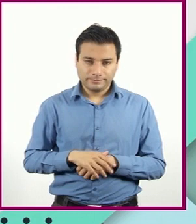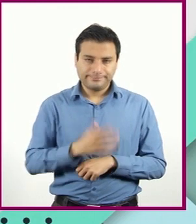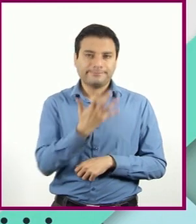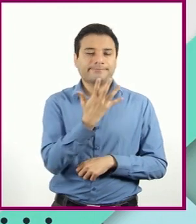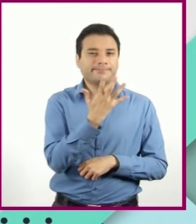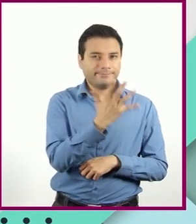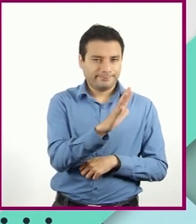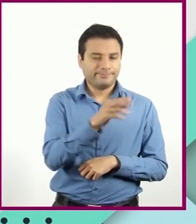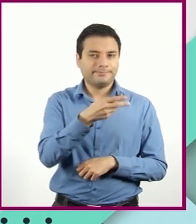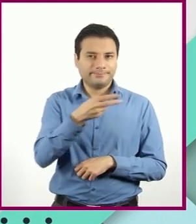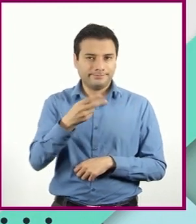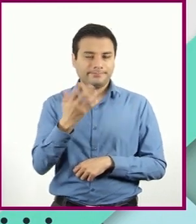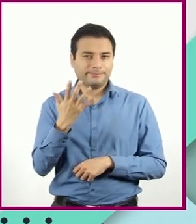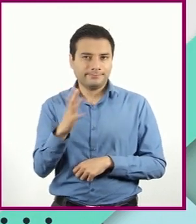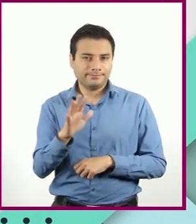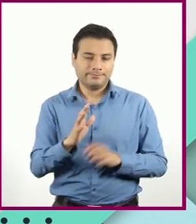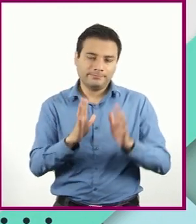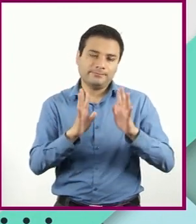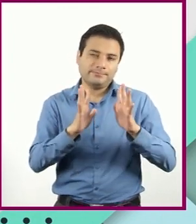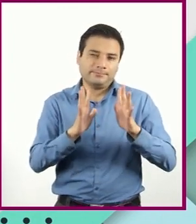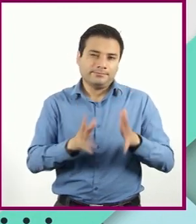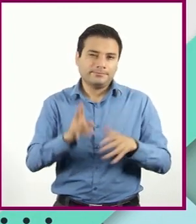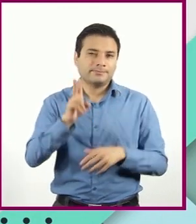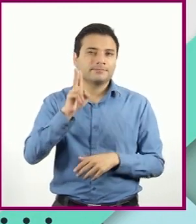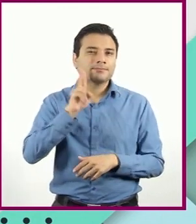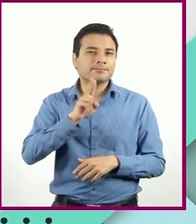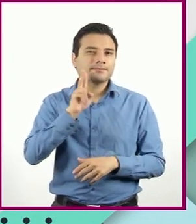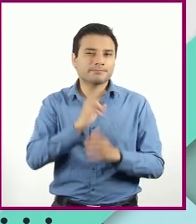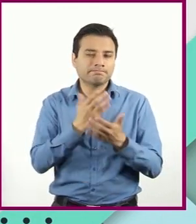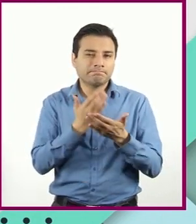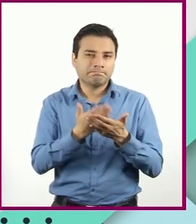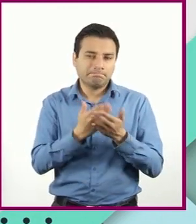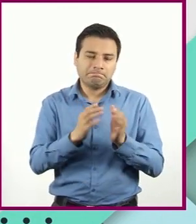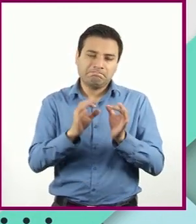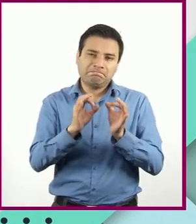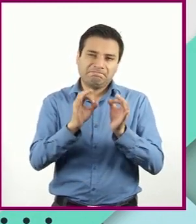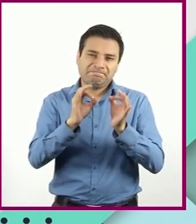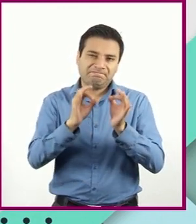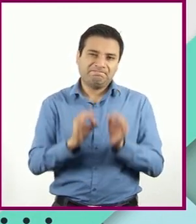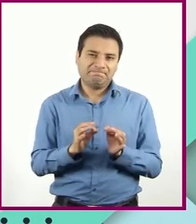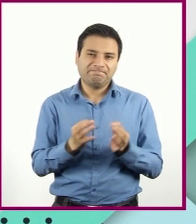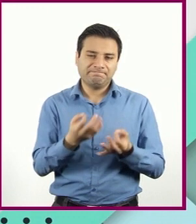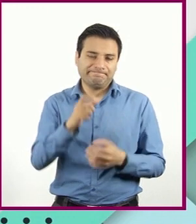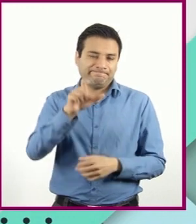10. Comprobamos satisfactoriamente el valor de la incógnita que encontramos.